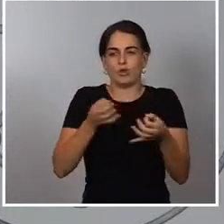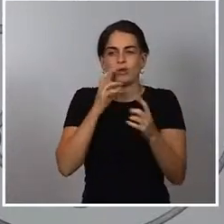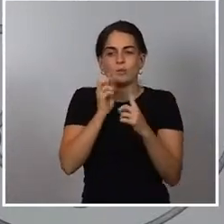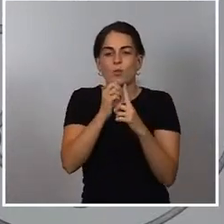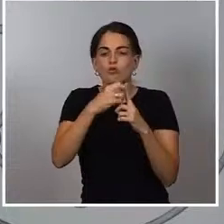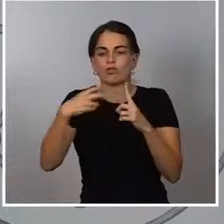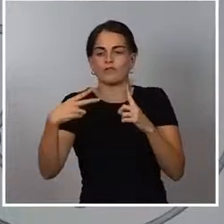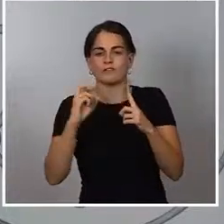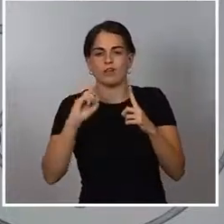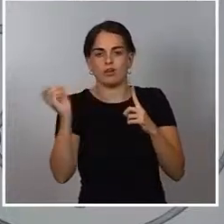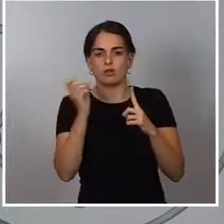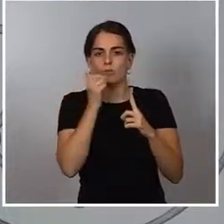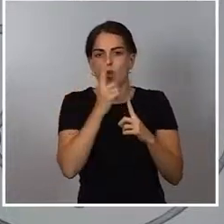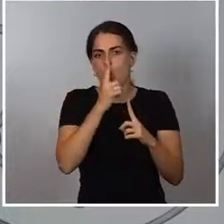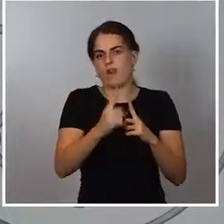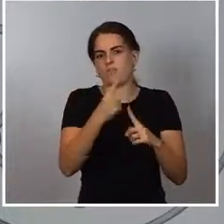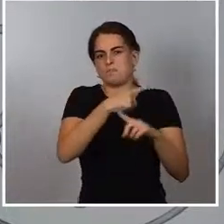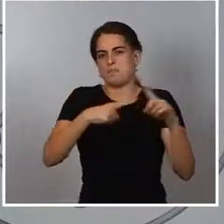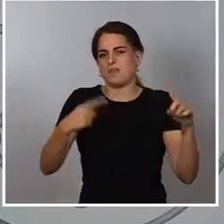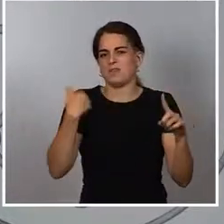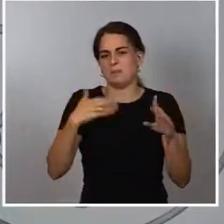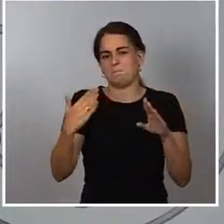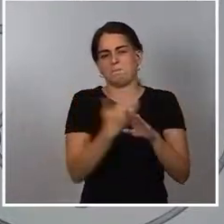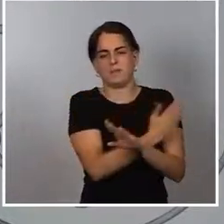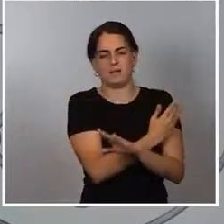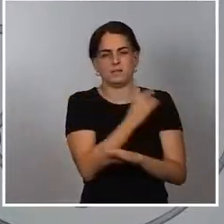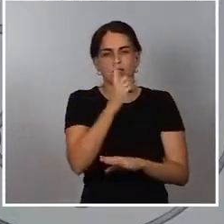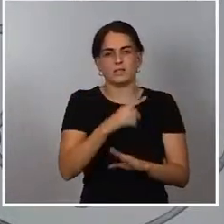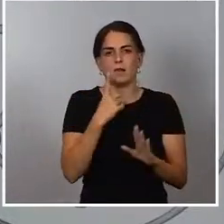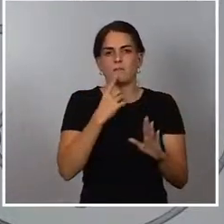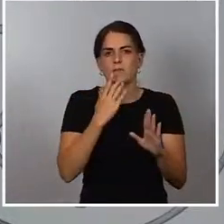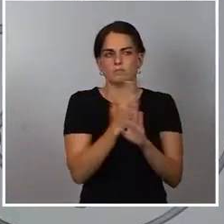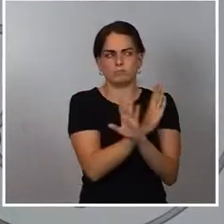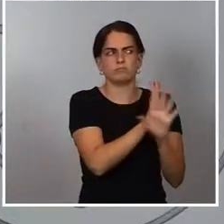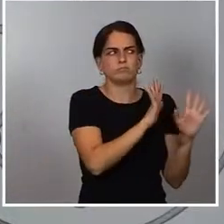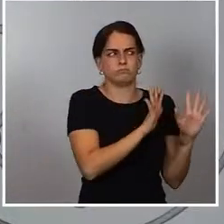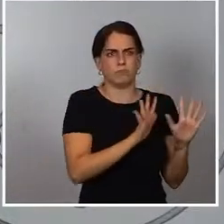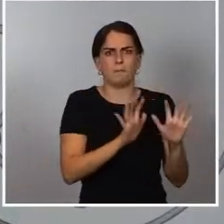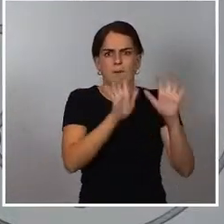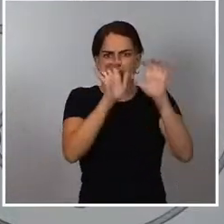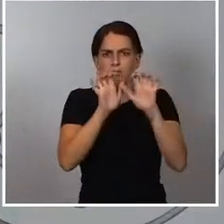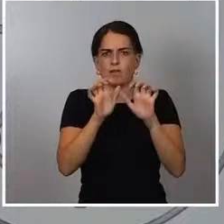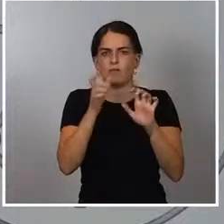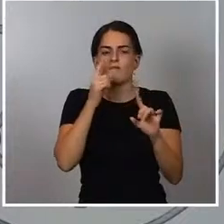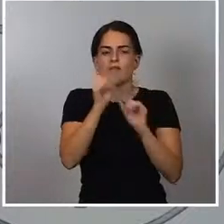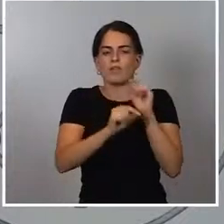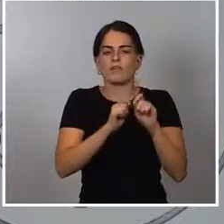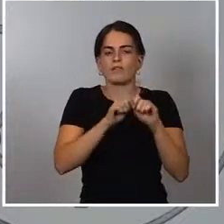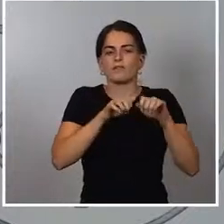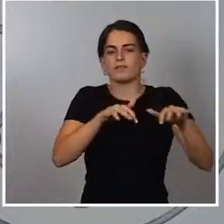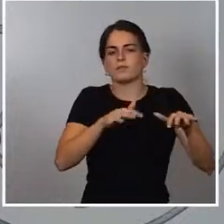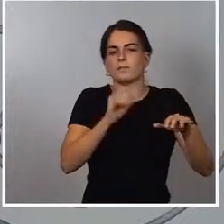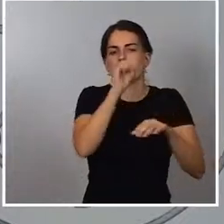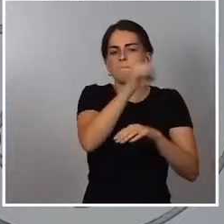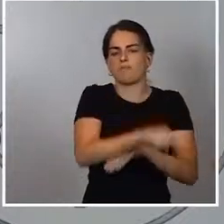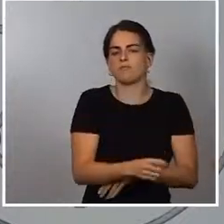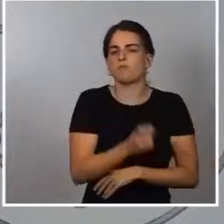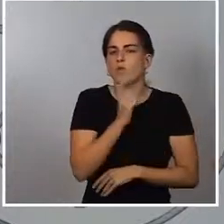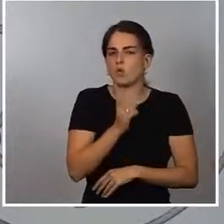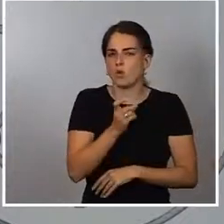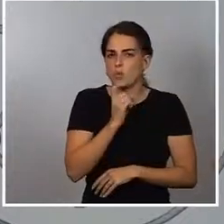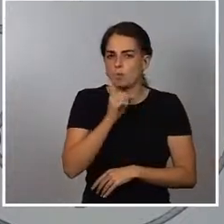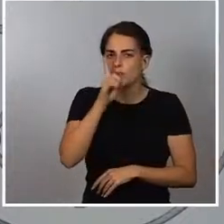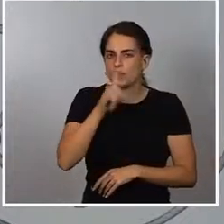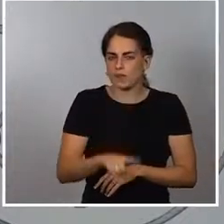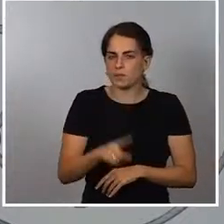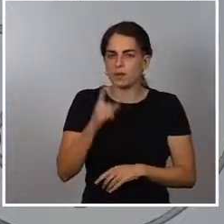no solamente hemos adquirido en las lecciones aprendidas cómo combatir al virus cómo combatir al virus cómo mantener a raya